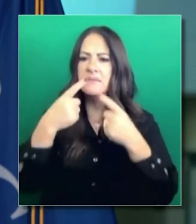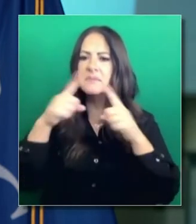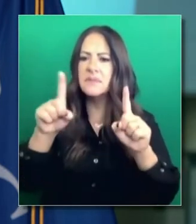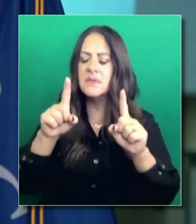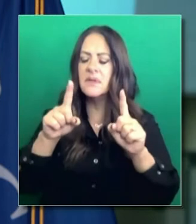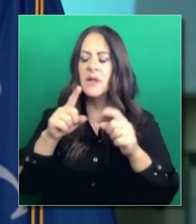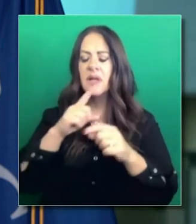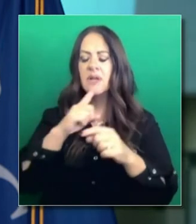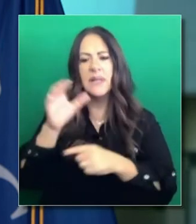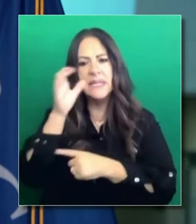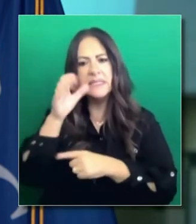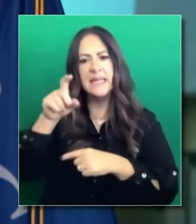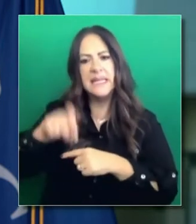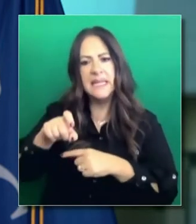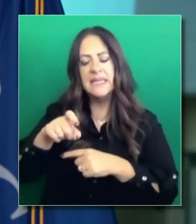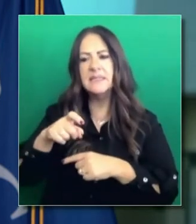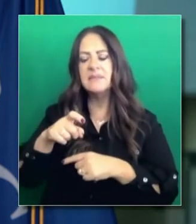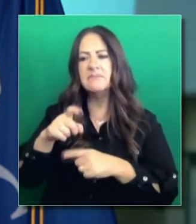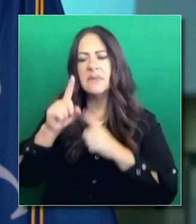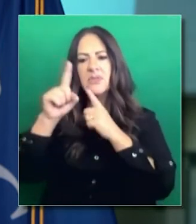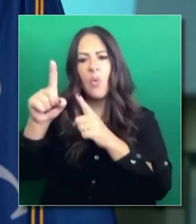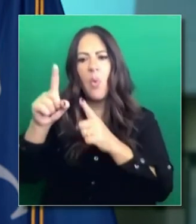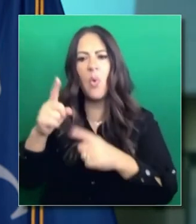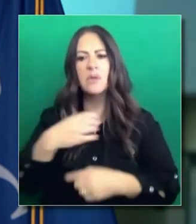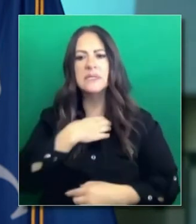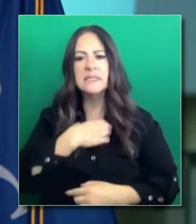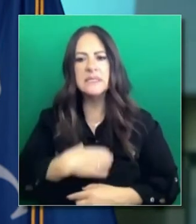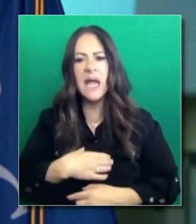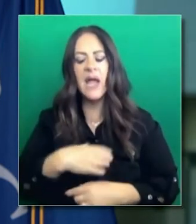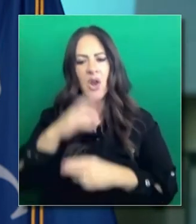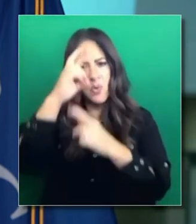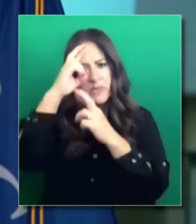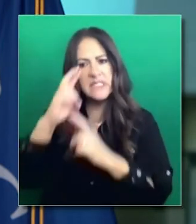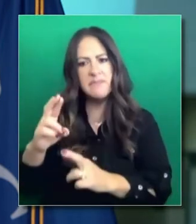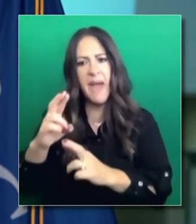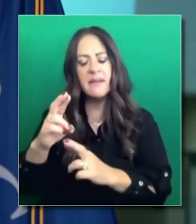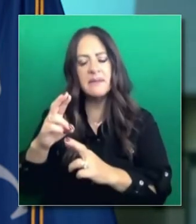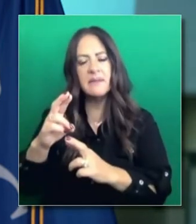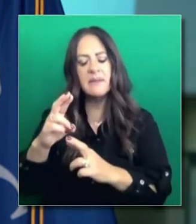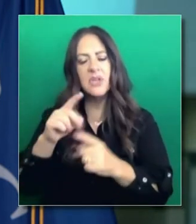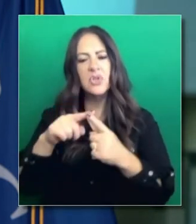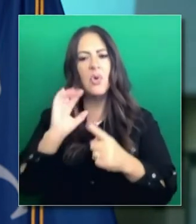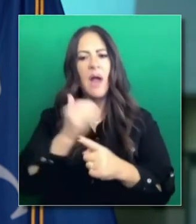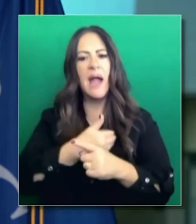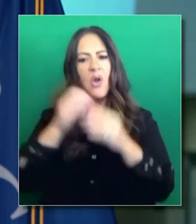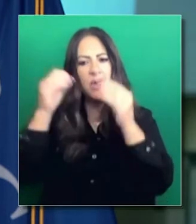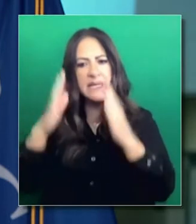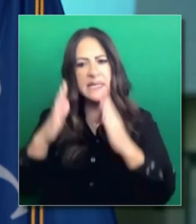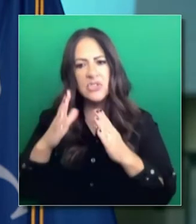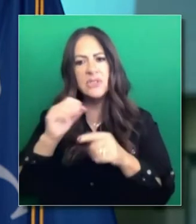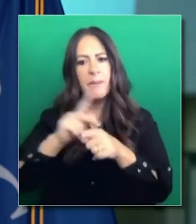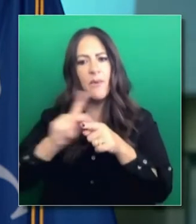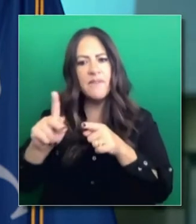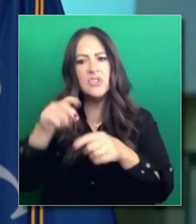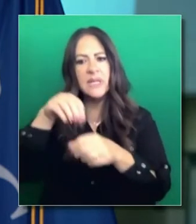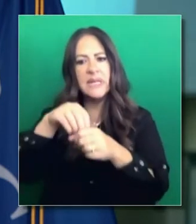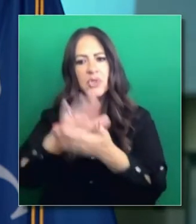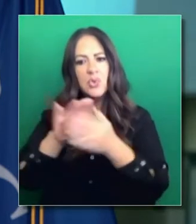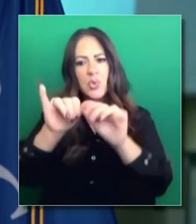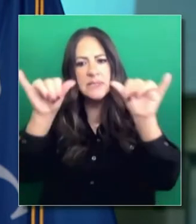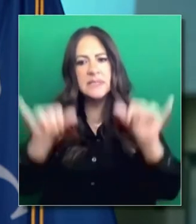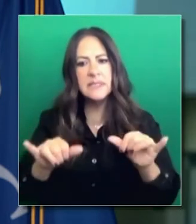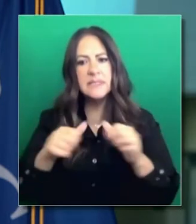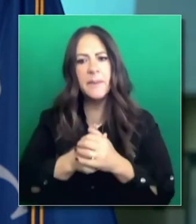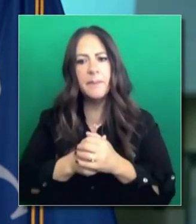las necesidades, aspiraciones y deseos y al respeto que se merecen los maestros y profesionales. Así